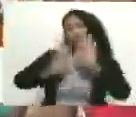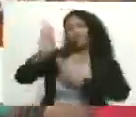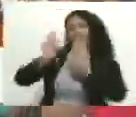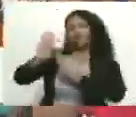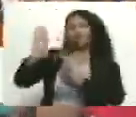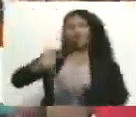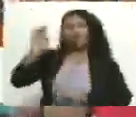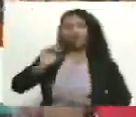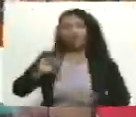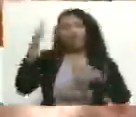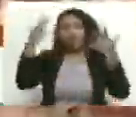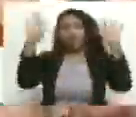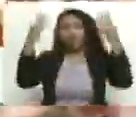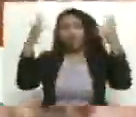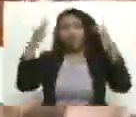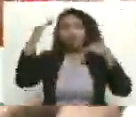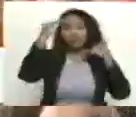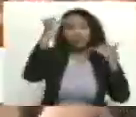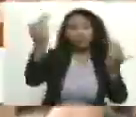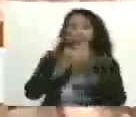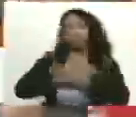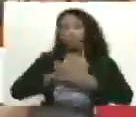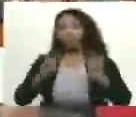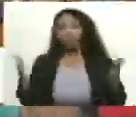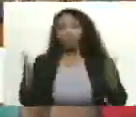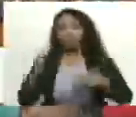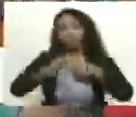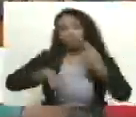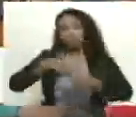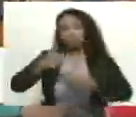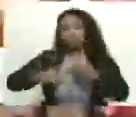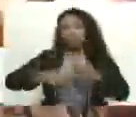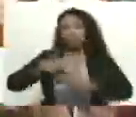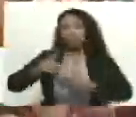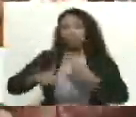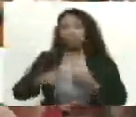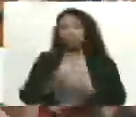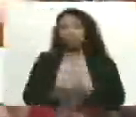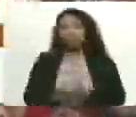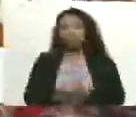arriba! ¡Saludo solidario!